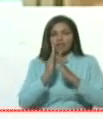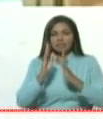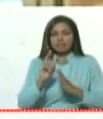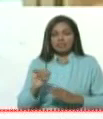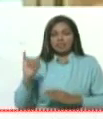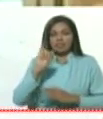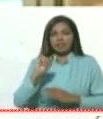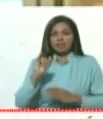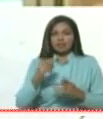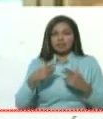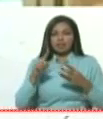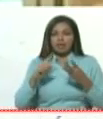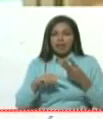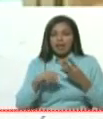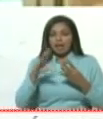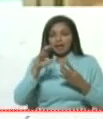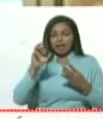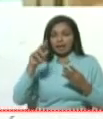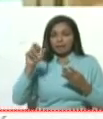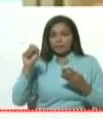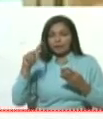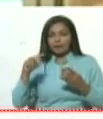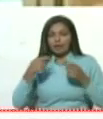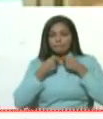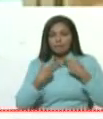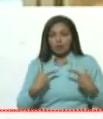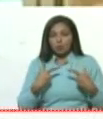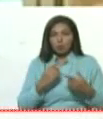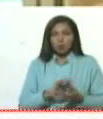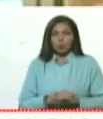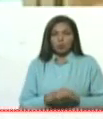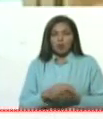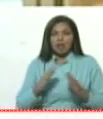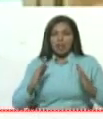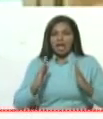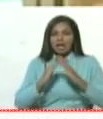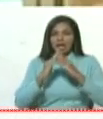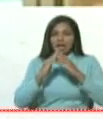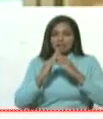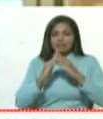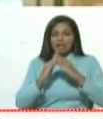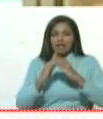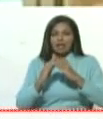en Majuto, aprobado. La Casa Stavor en San